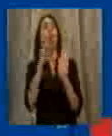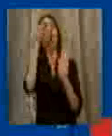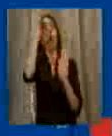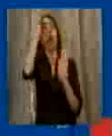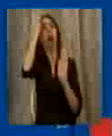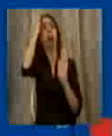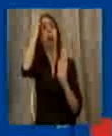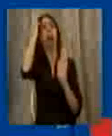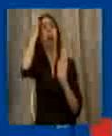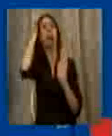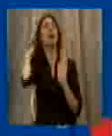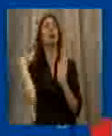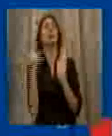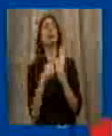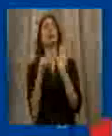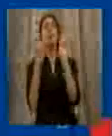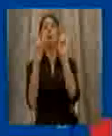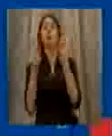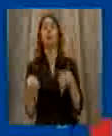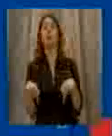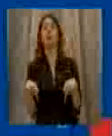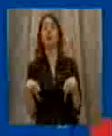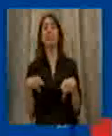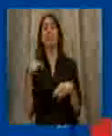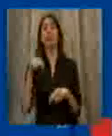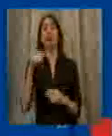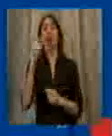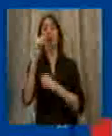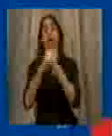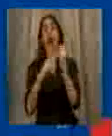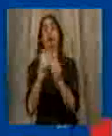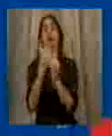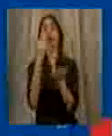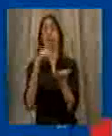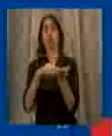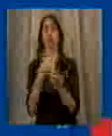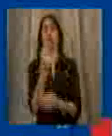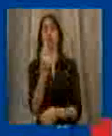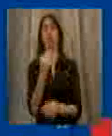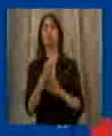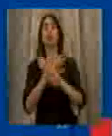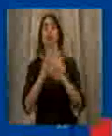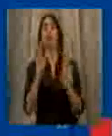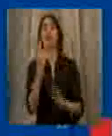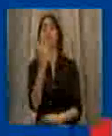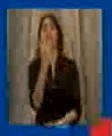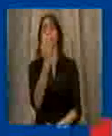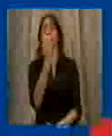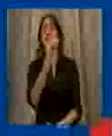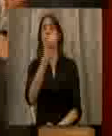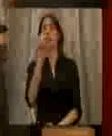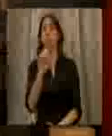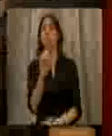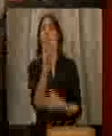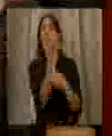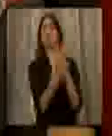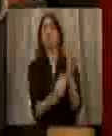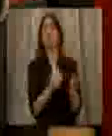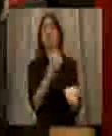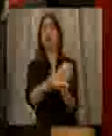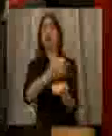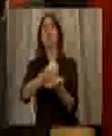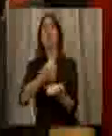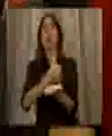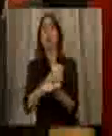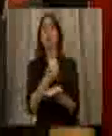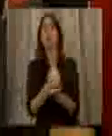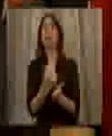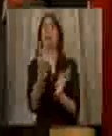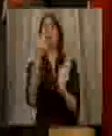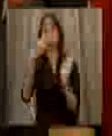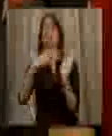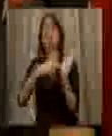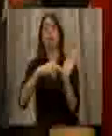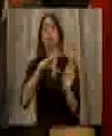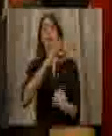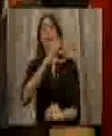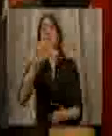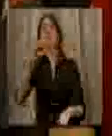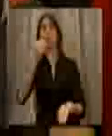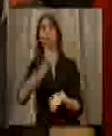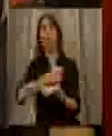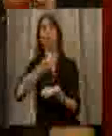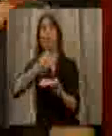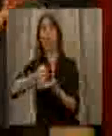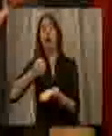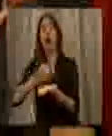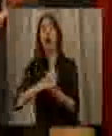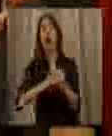Para nuestra meta es, este año vamos a terminar con el 30% de los trámites. Hay aproximadamente 2.500